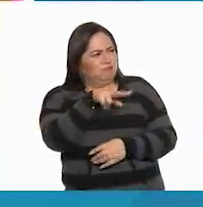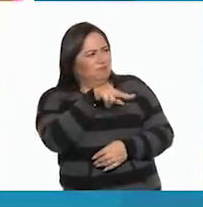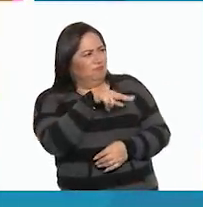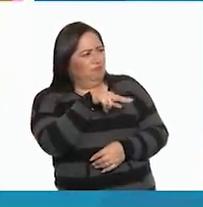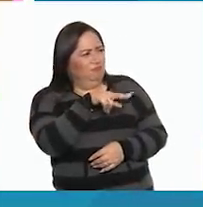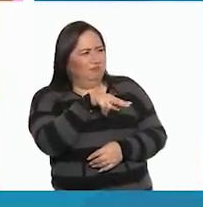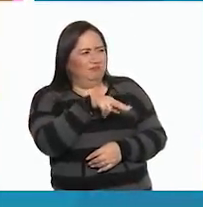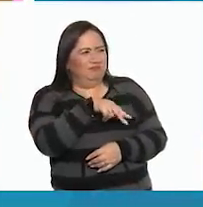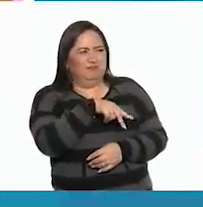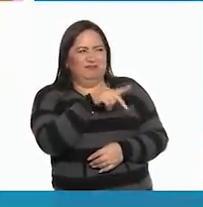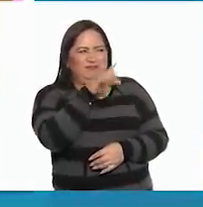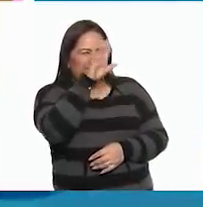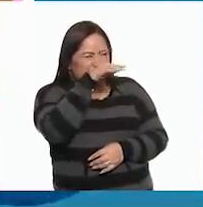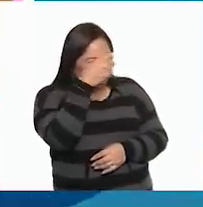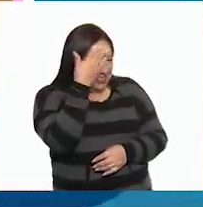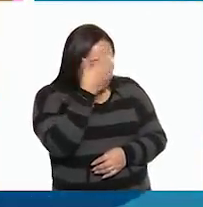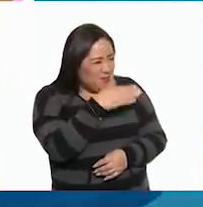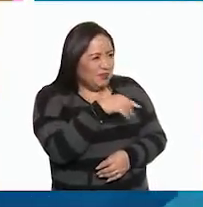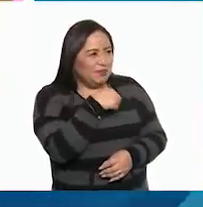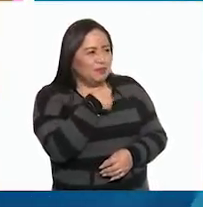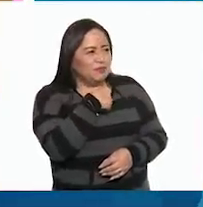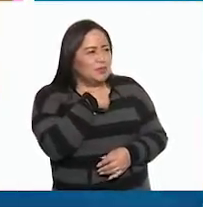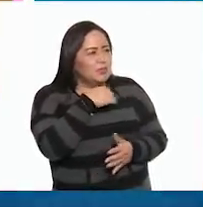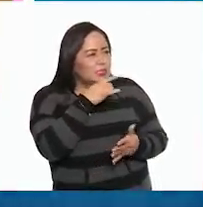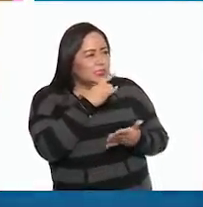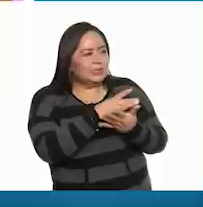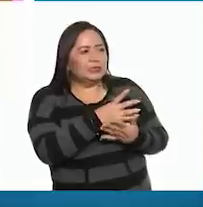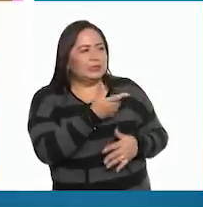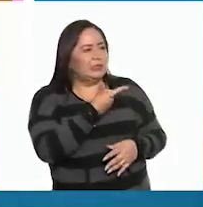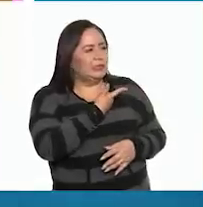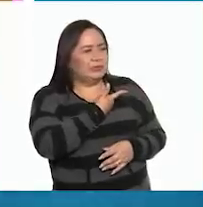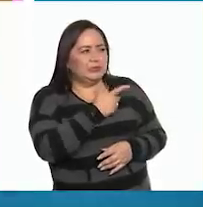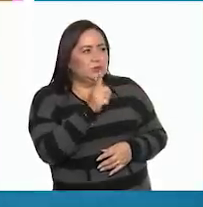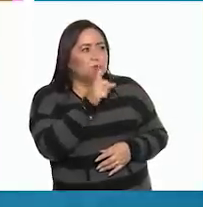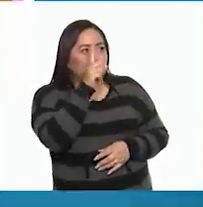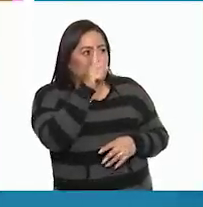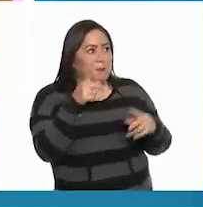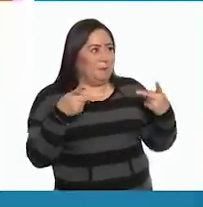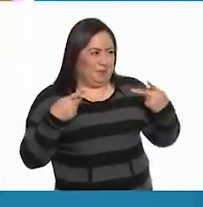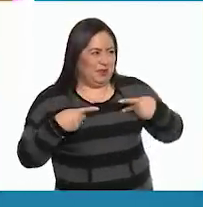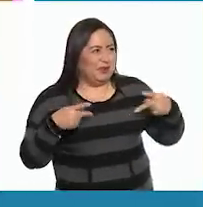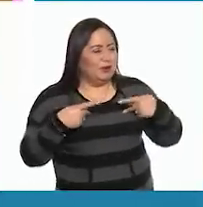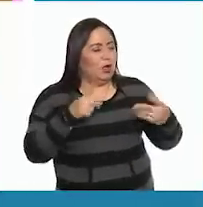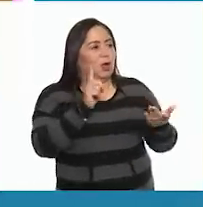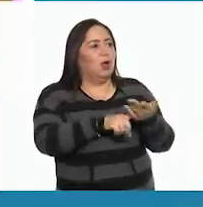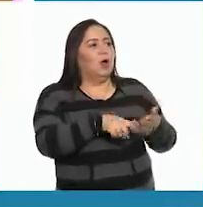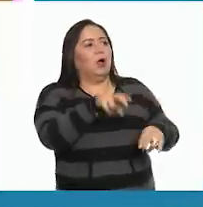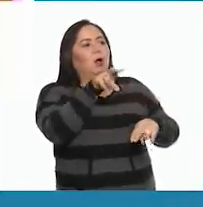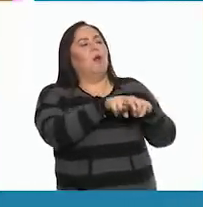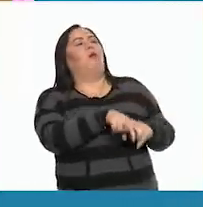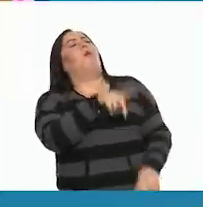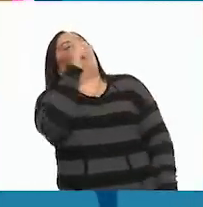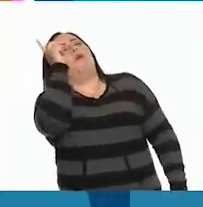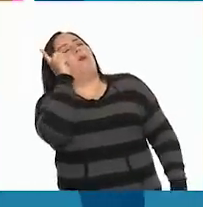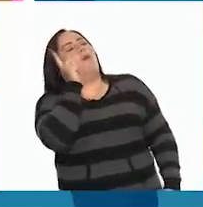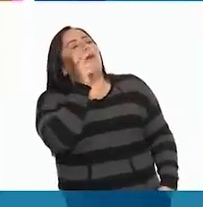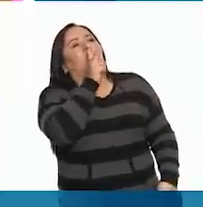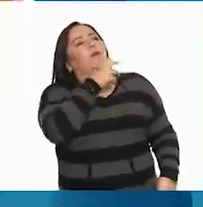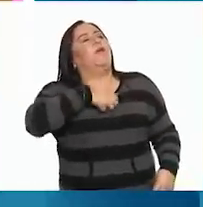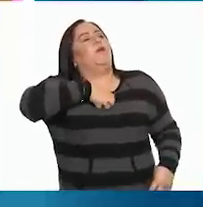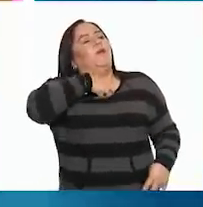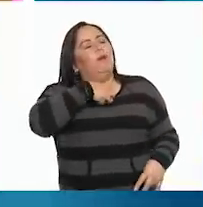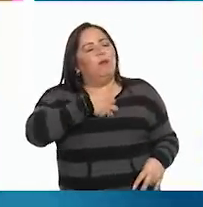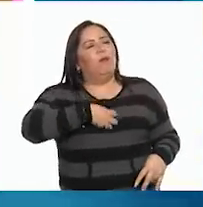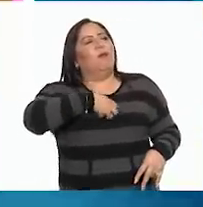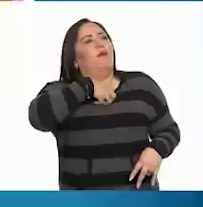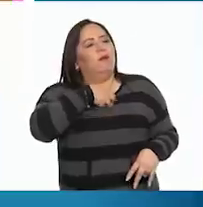gustó. ¿Sabe qué? A mí lo único que no me gustó es que había una persona que se la pasó roncando toda